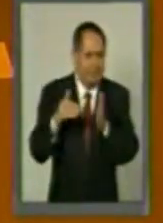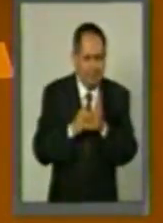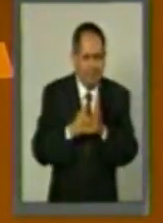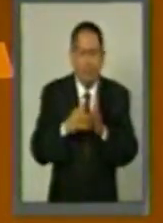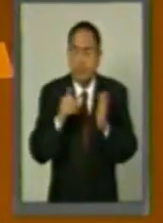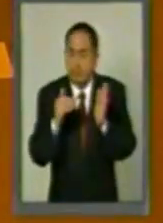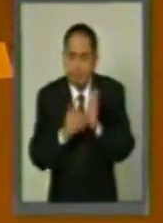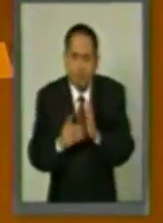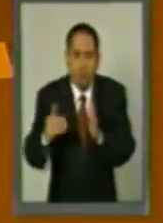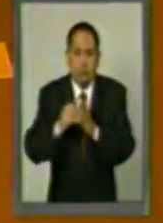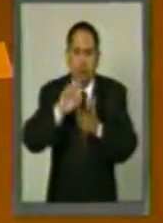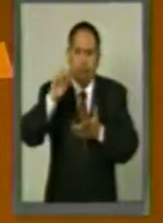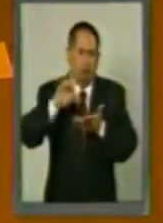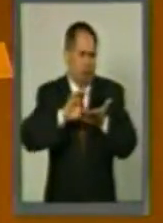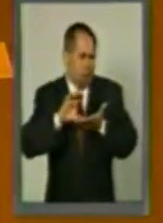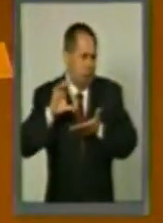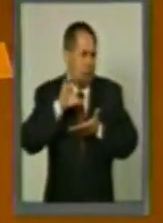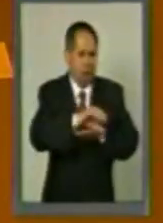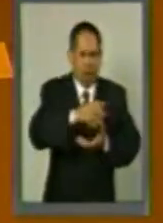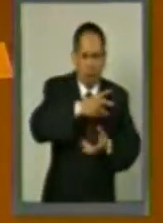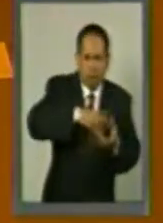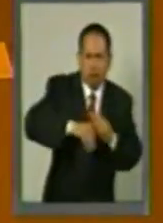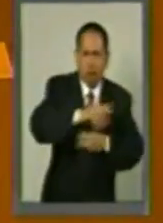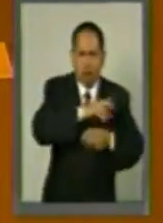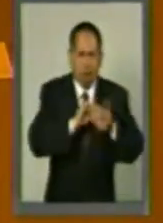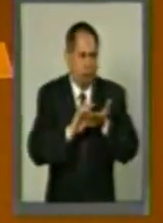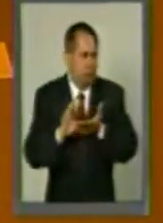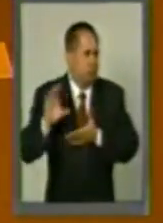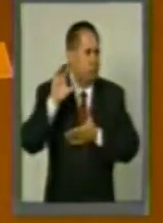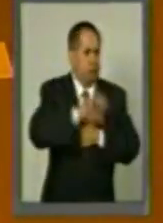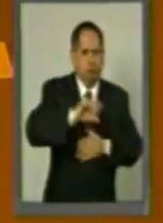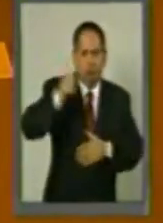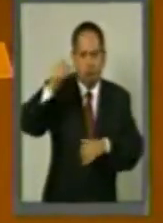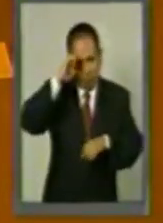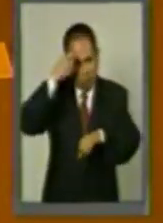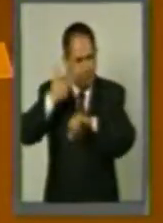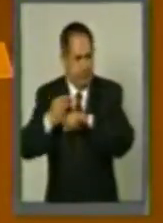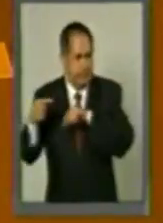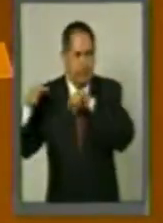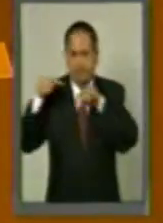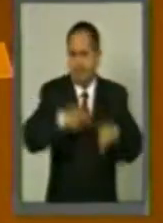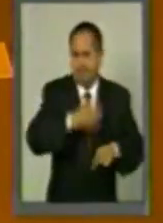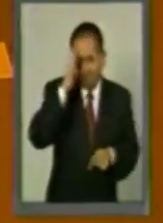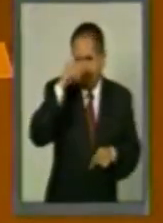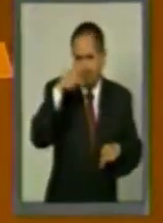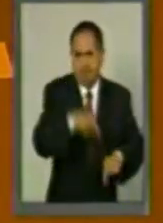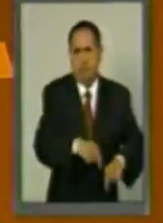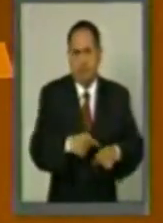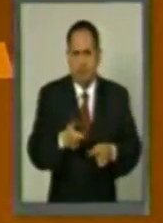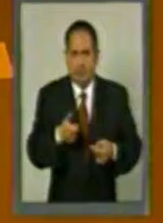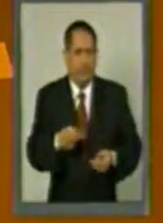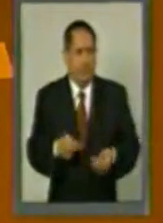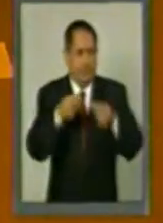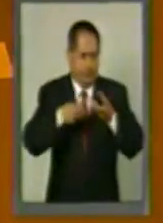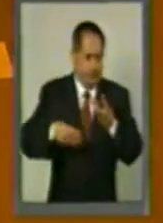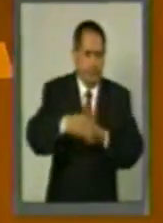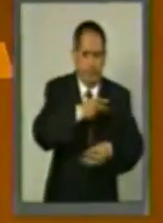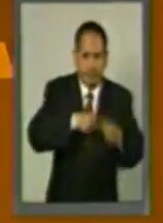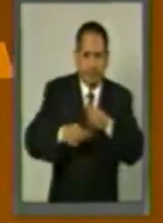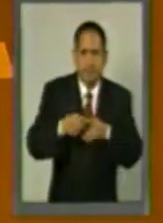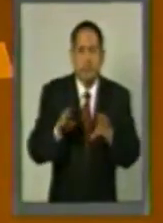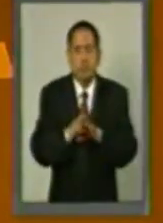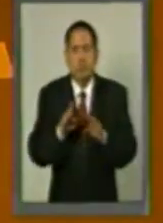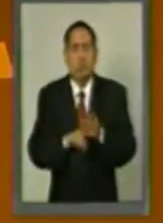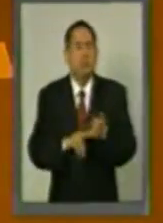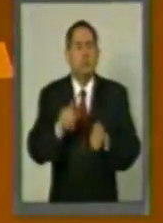156,000 millones de dólares por concepto de inversión extranjera directa, flujo que representa